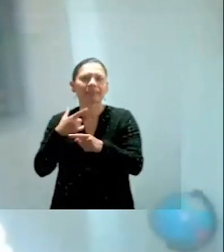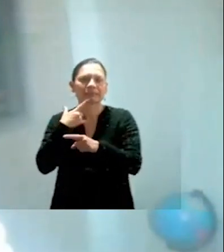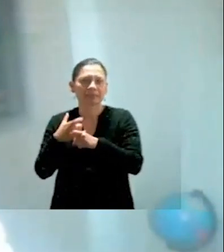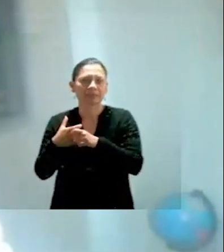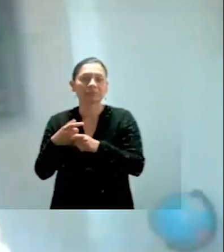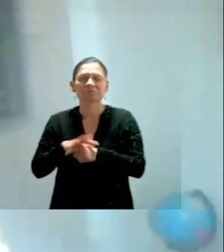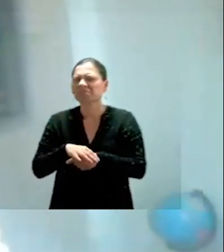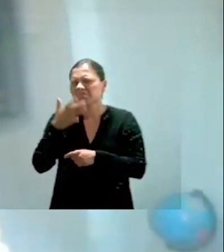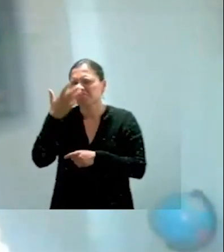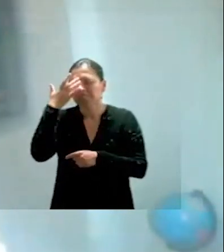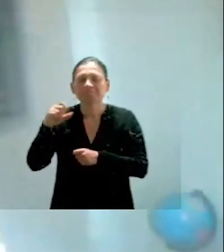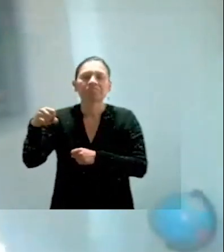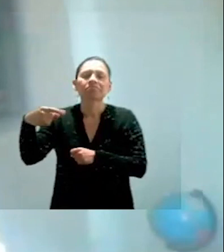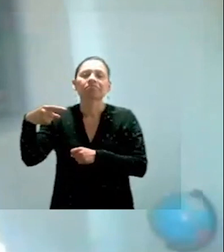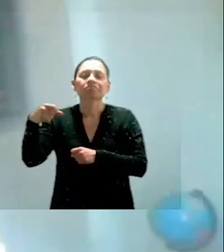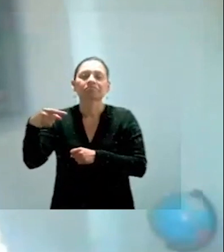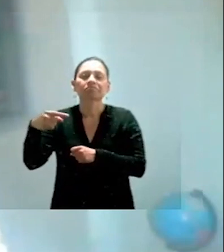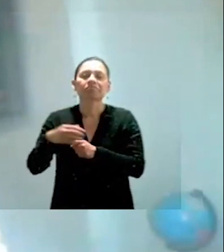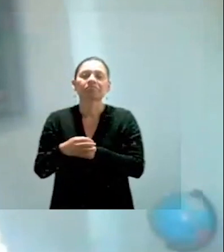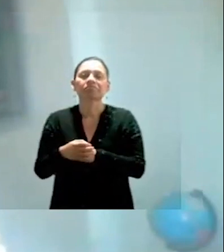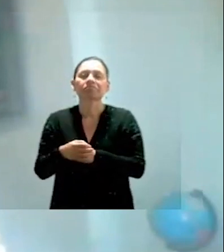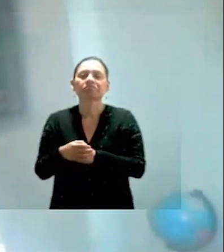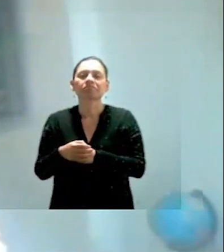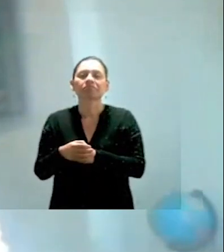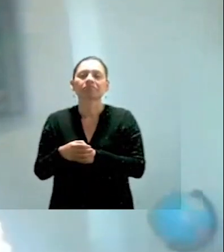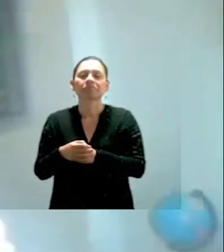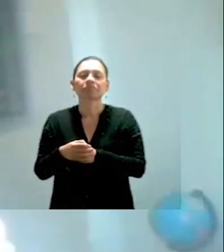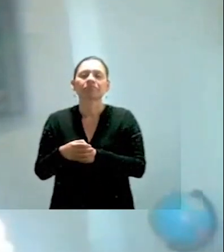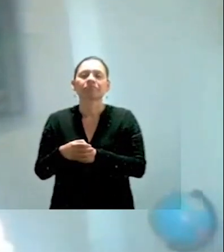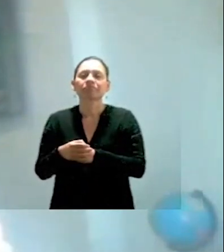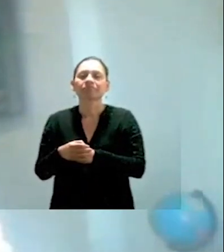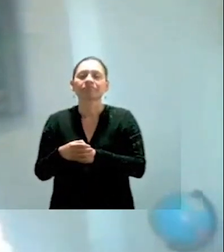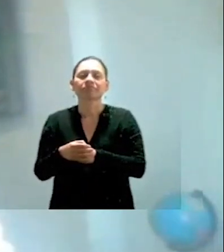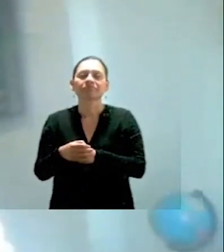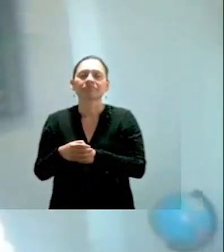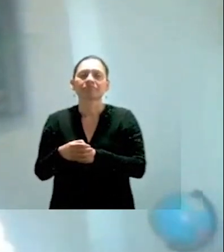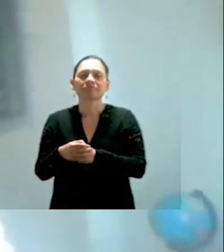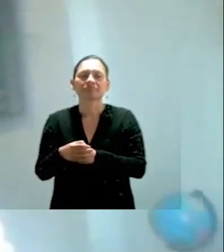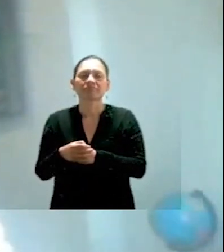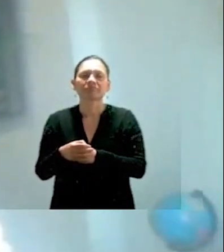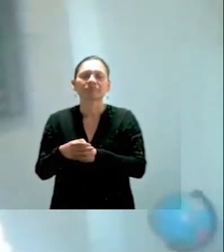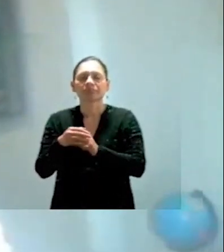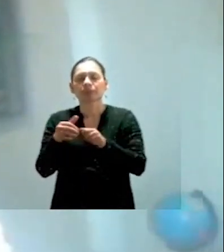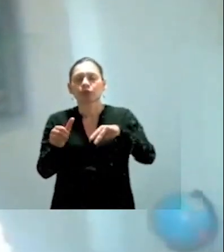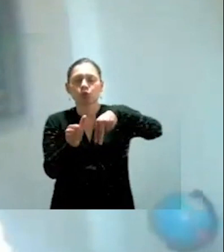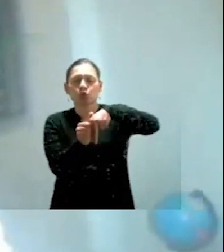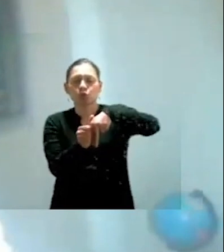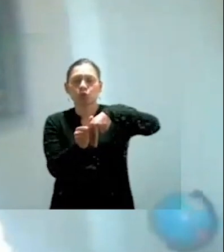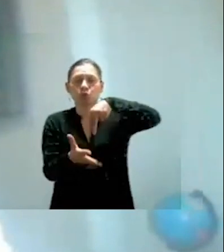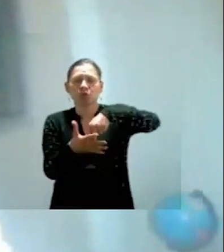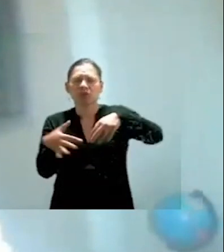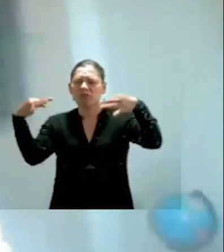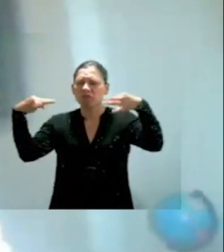el carácter informal de la tutela. No estoy yo muy segura si eso es un, esa es